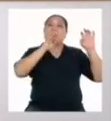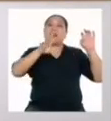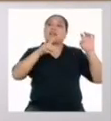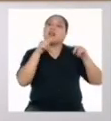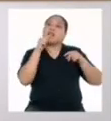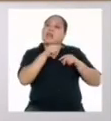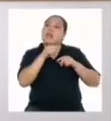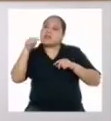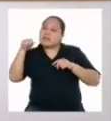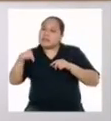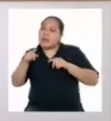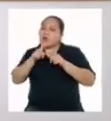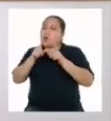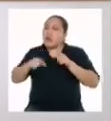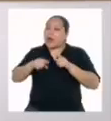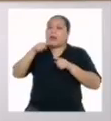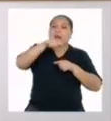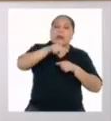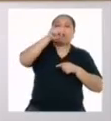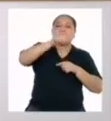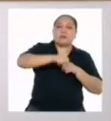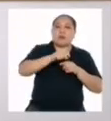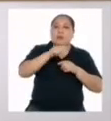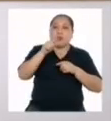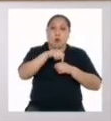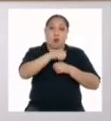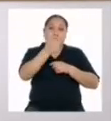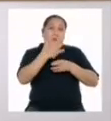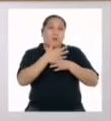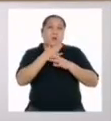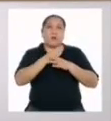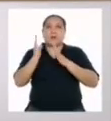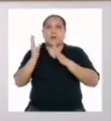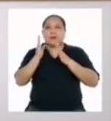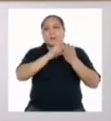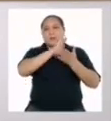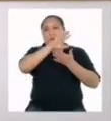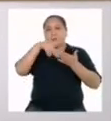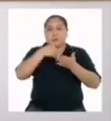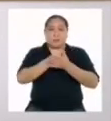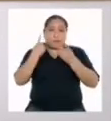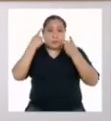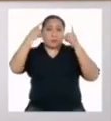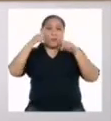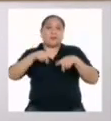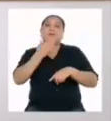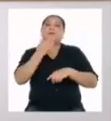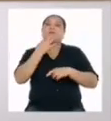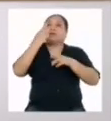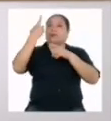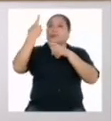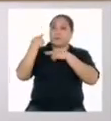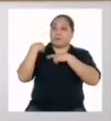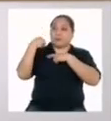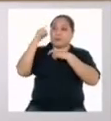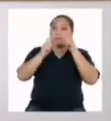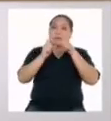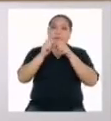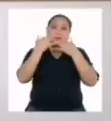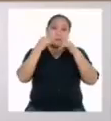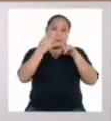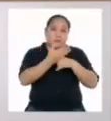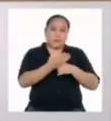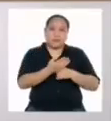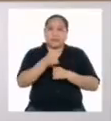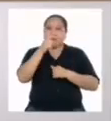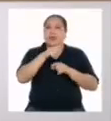de las actividades en familia. Otra alternativa es organizar todo de acuerdo a las y los responsables de la actividad. En